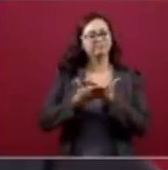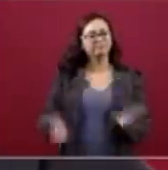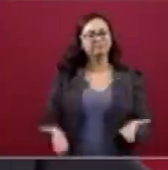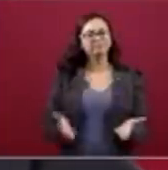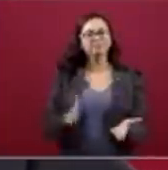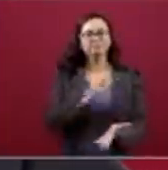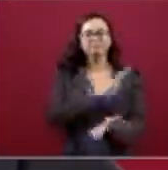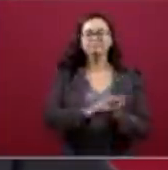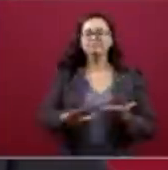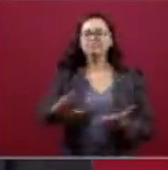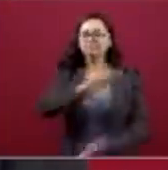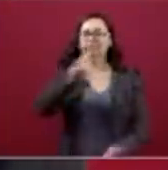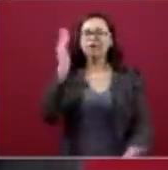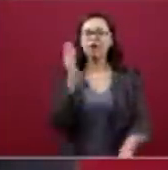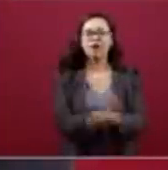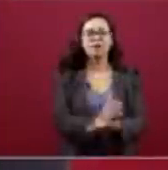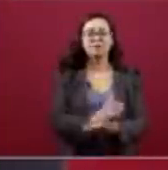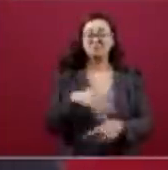a desterrar.